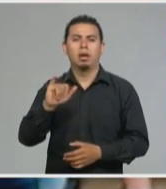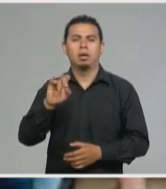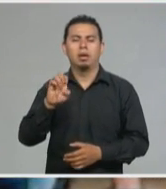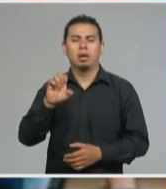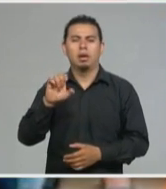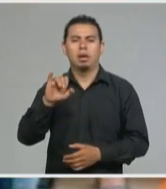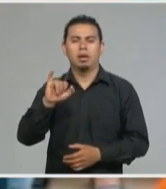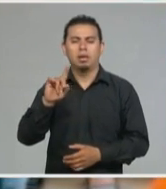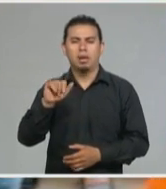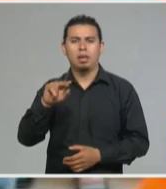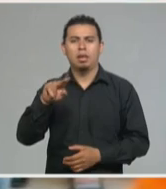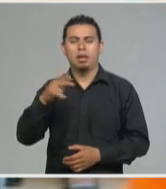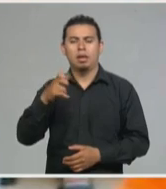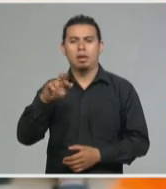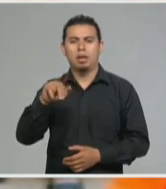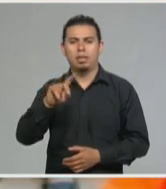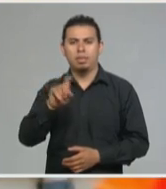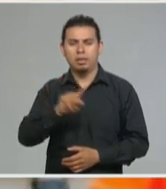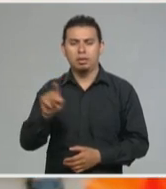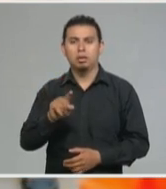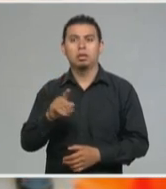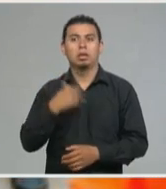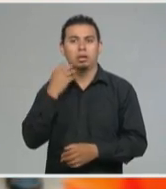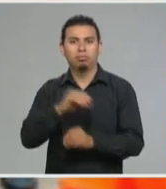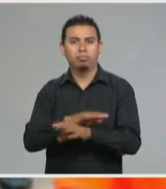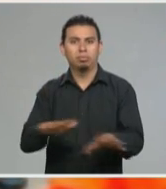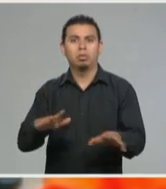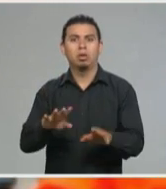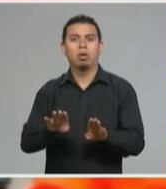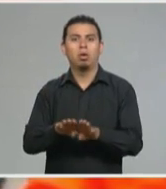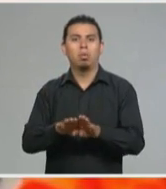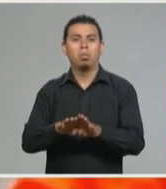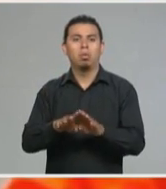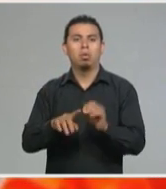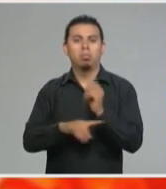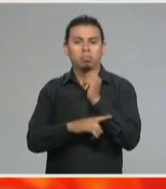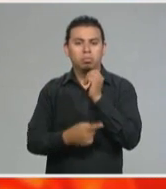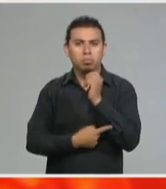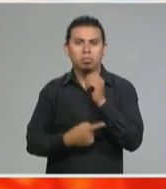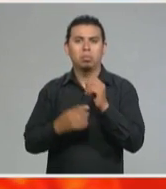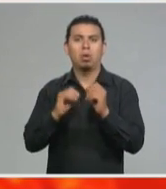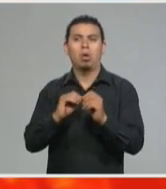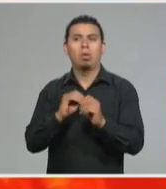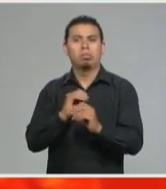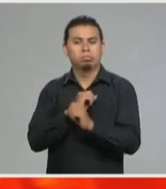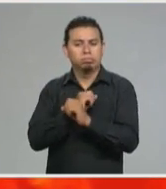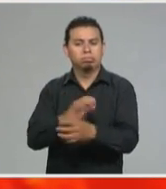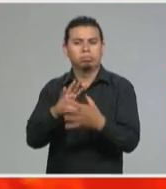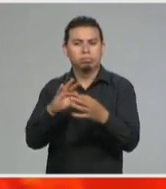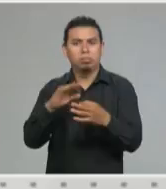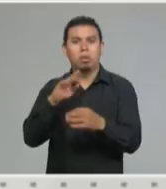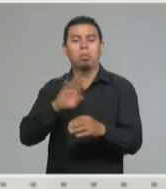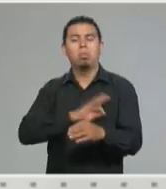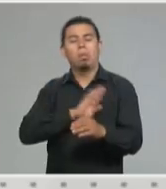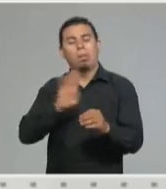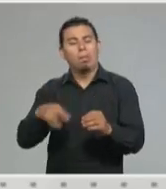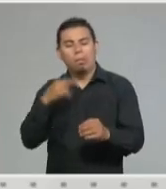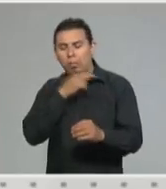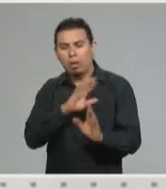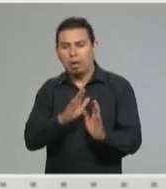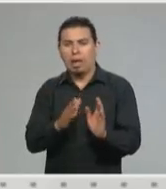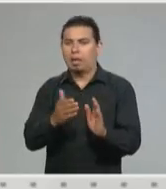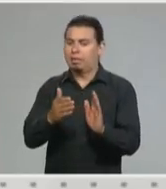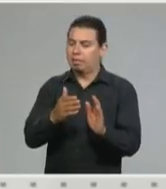objetivo es que las mujeres estén bien informadas sobre el desarrollo de su embarazo y así prevenir la muerte materna en la región. Hasta aquí el